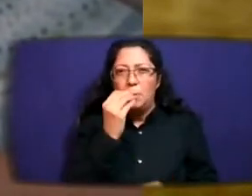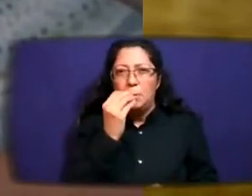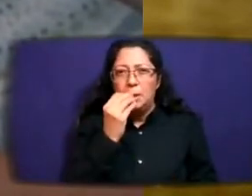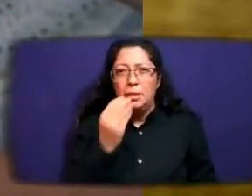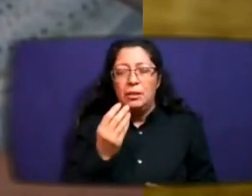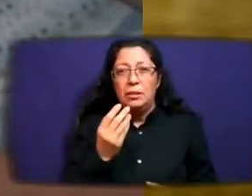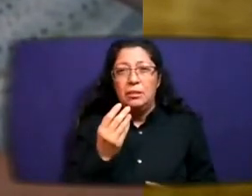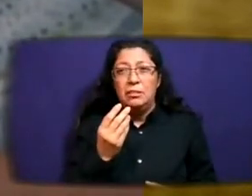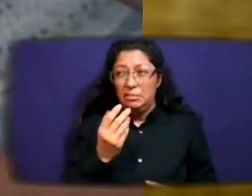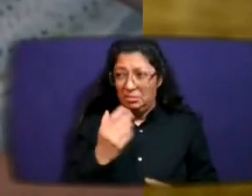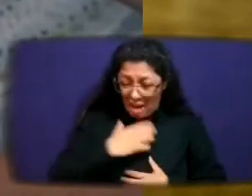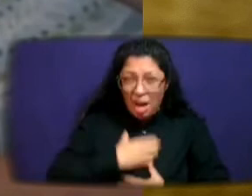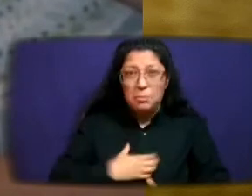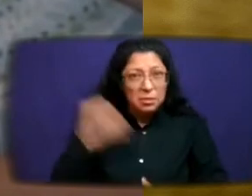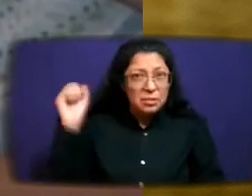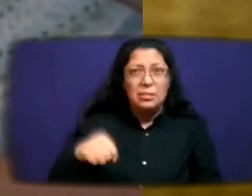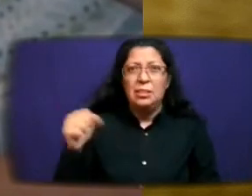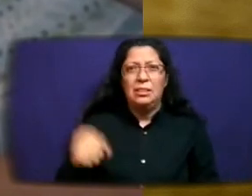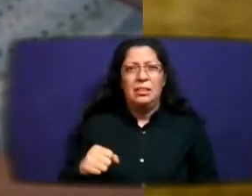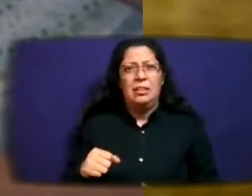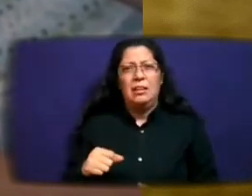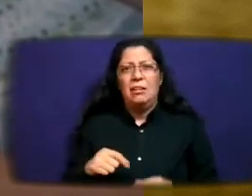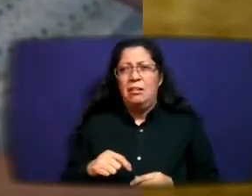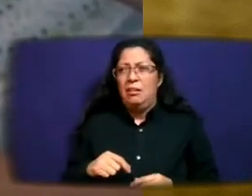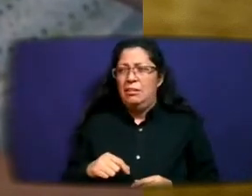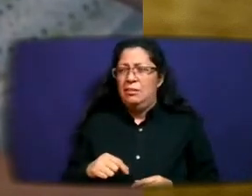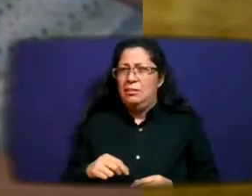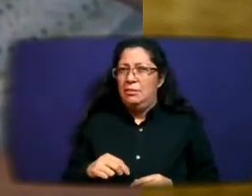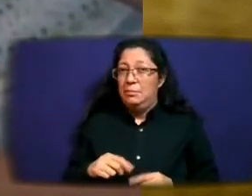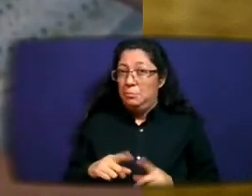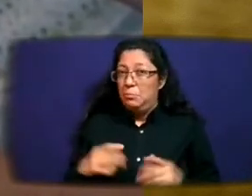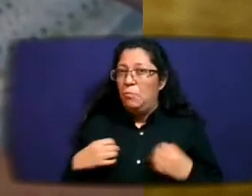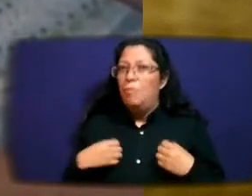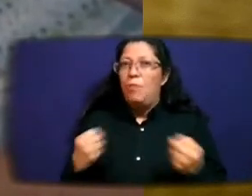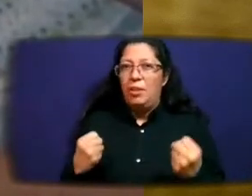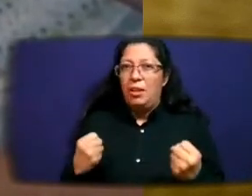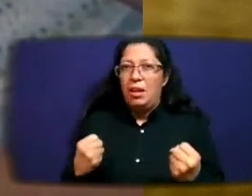Tiene hambre, pero es fuerte.